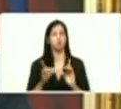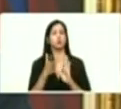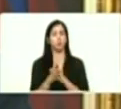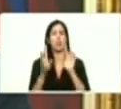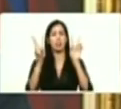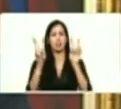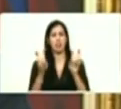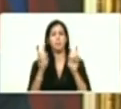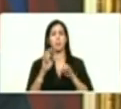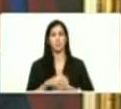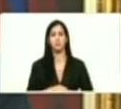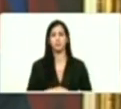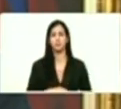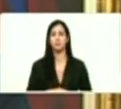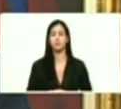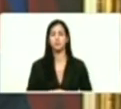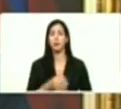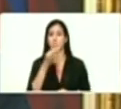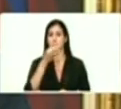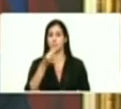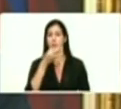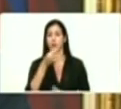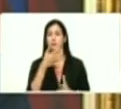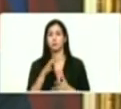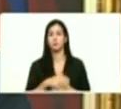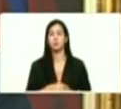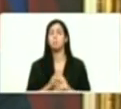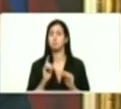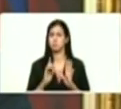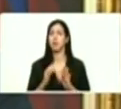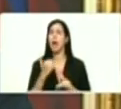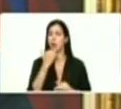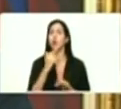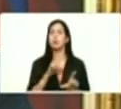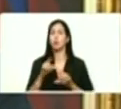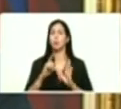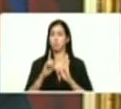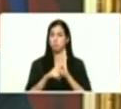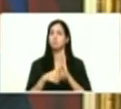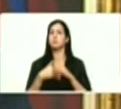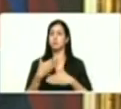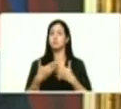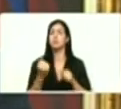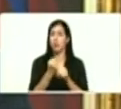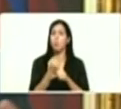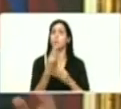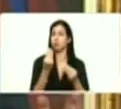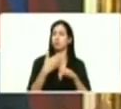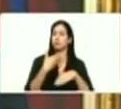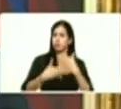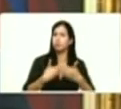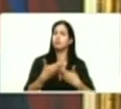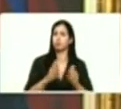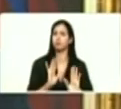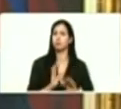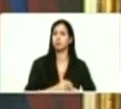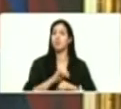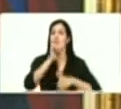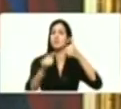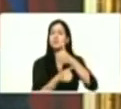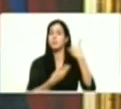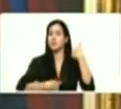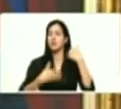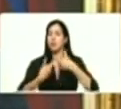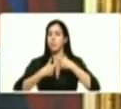temas que estoy en este momento apuntalando porque ya está bastante avanzado y si no fuera yo directamente que lo haga bueno el vicepresidente